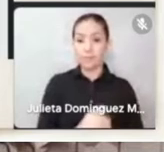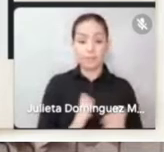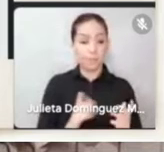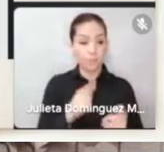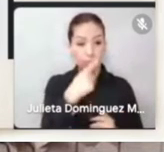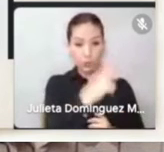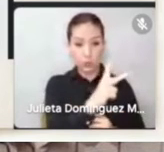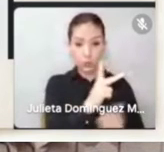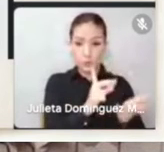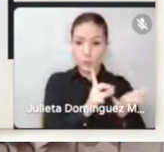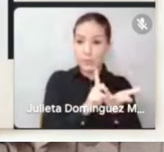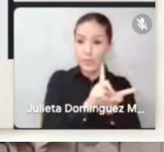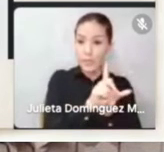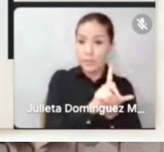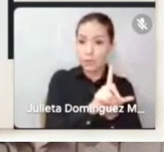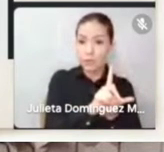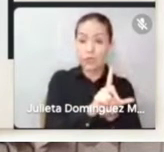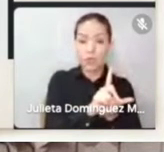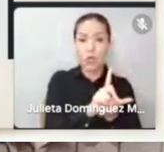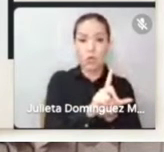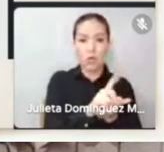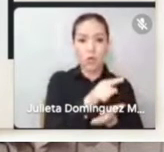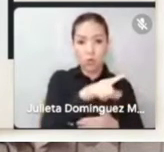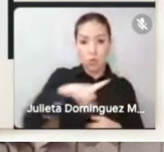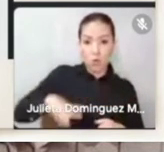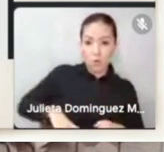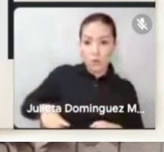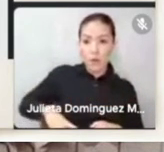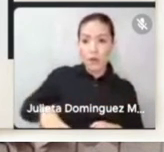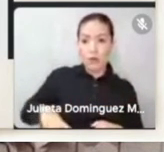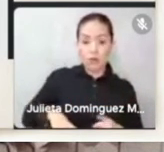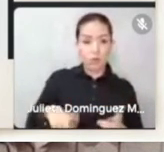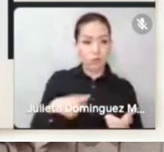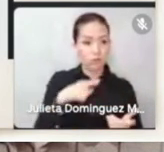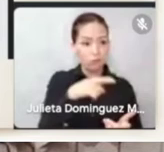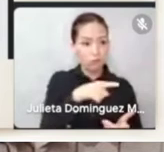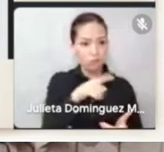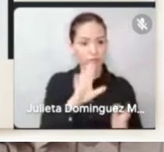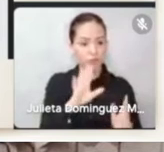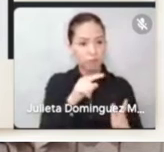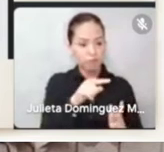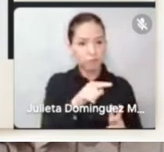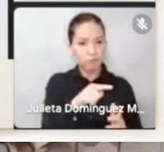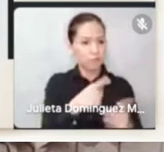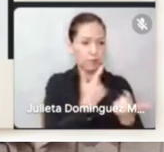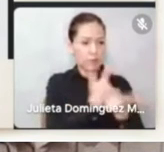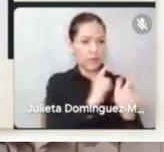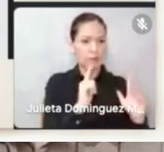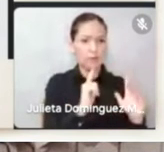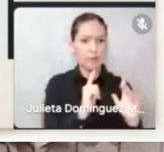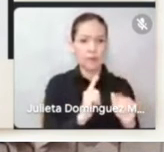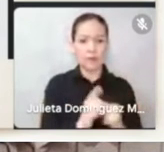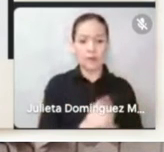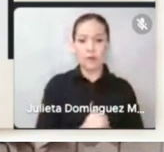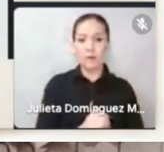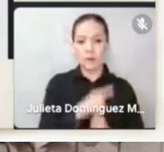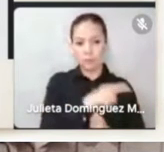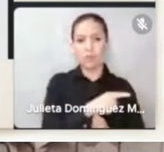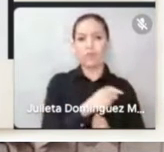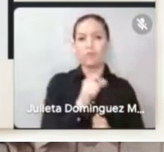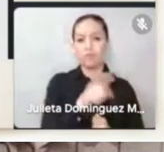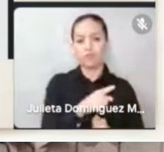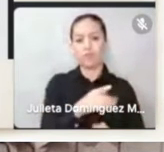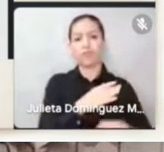su derecho a desempeñar el cargo de elección popular para el cual resultó electa, y por ende, tampoco su toma de